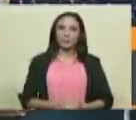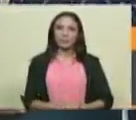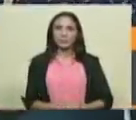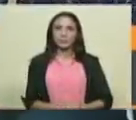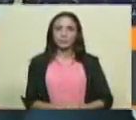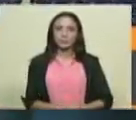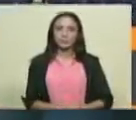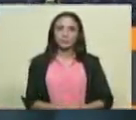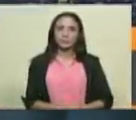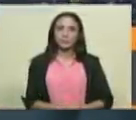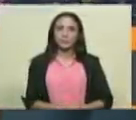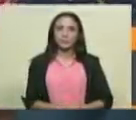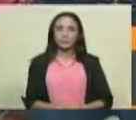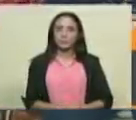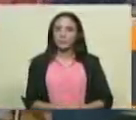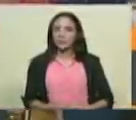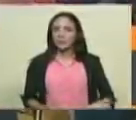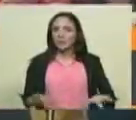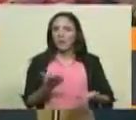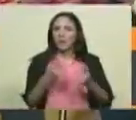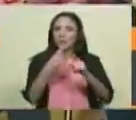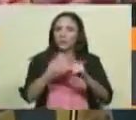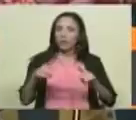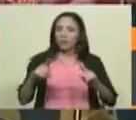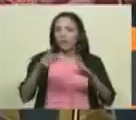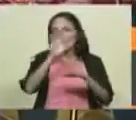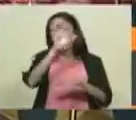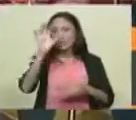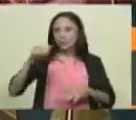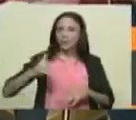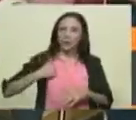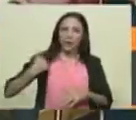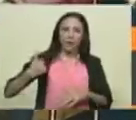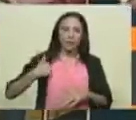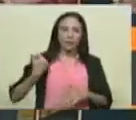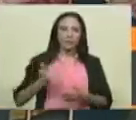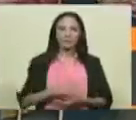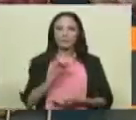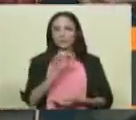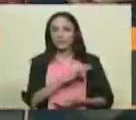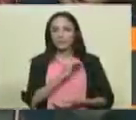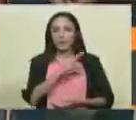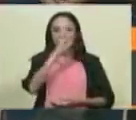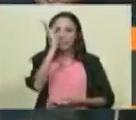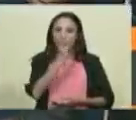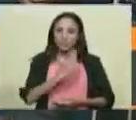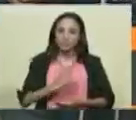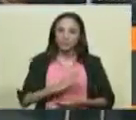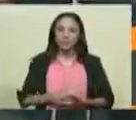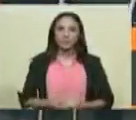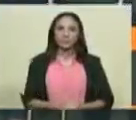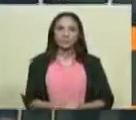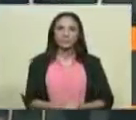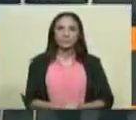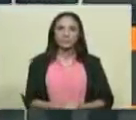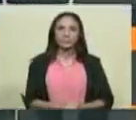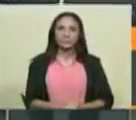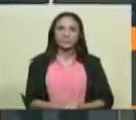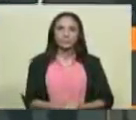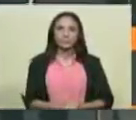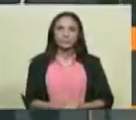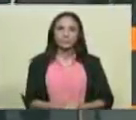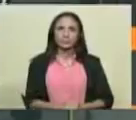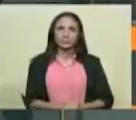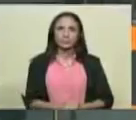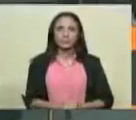del movimiento social Dispara Esta Vez, de Canadá. Elsie Hoyos, presidenta de la Red Estudiantil por la